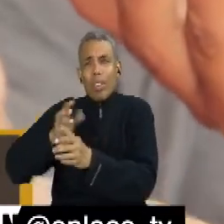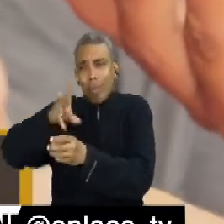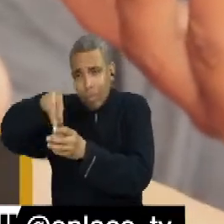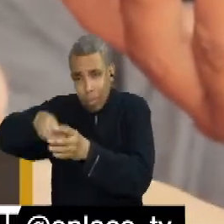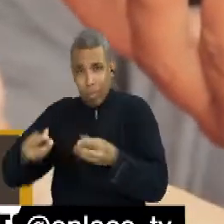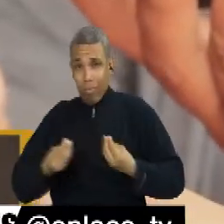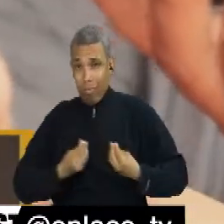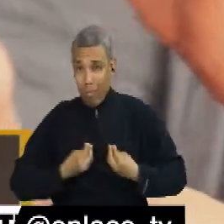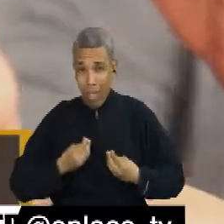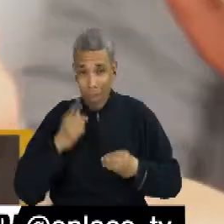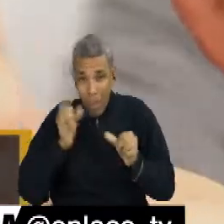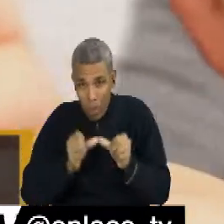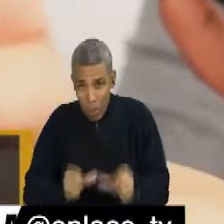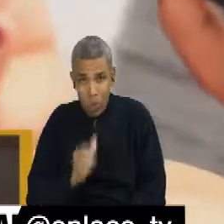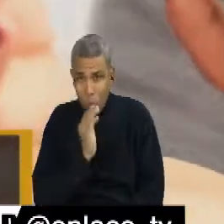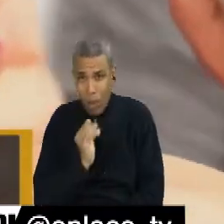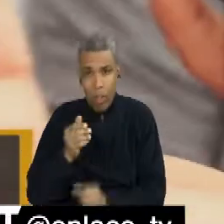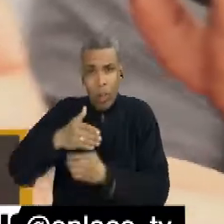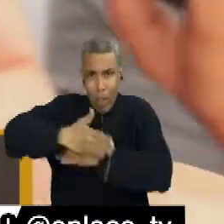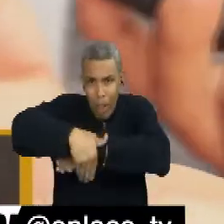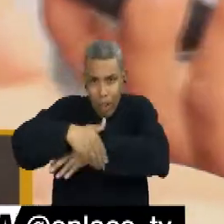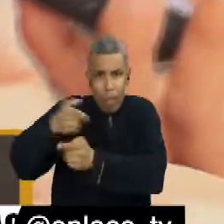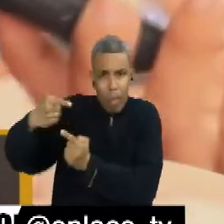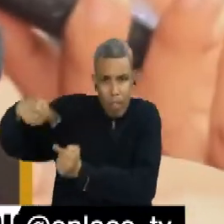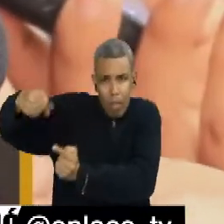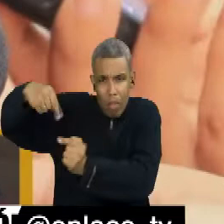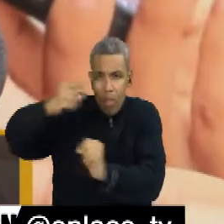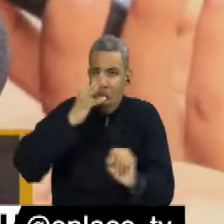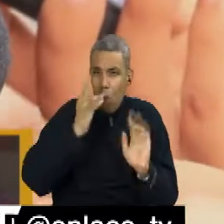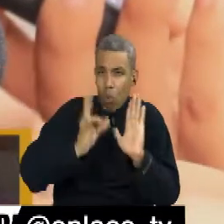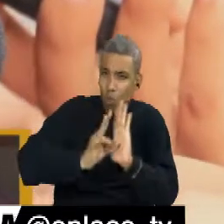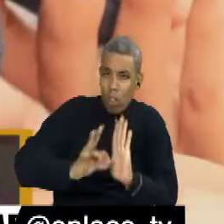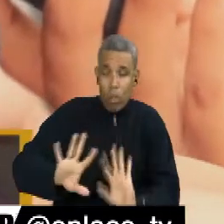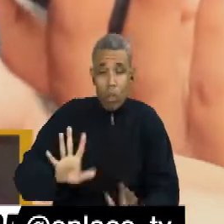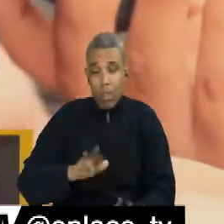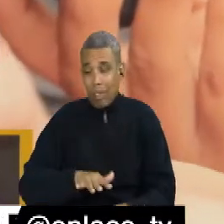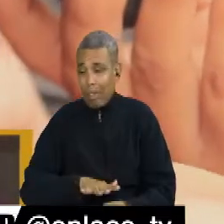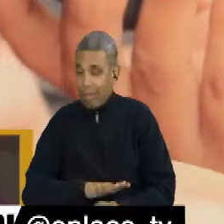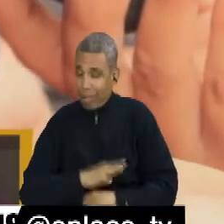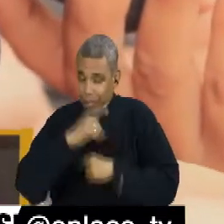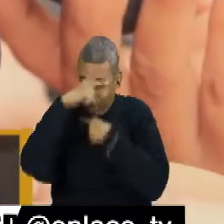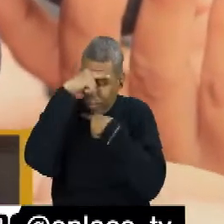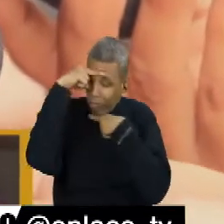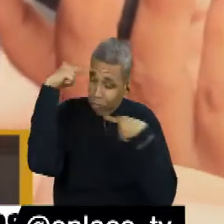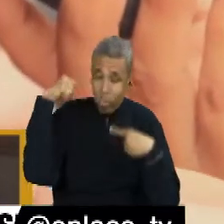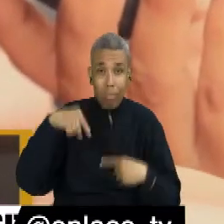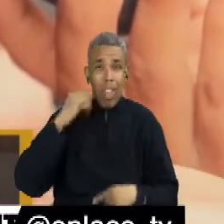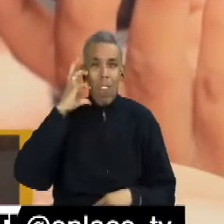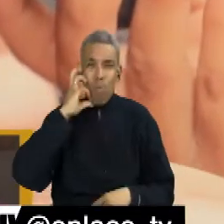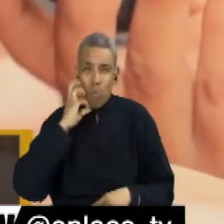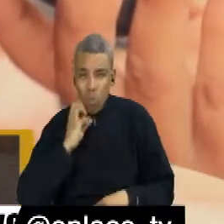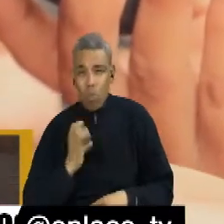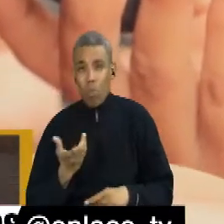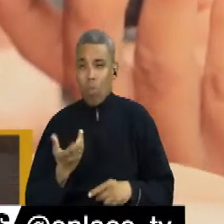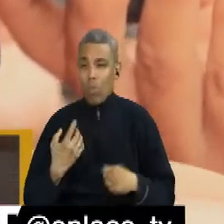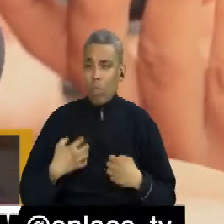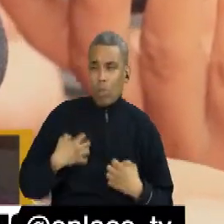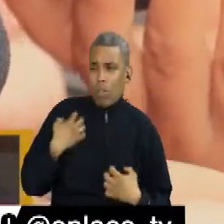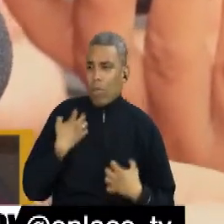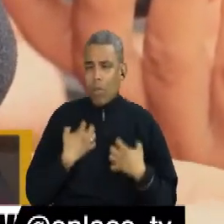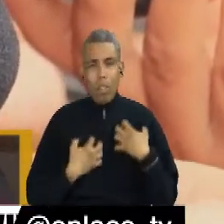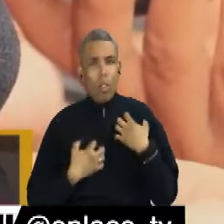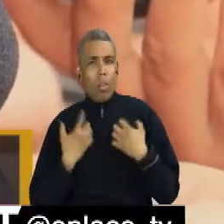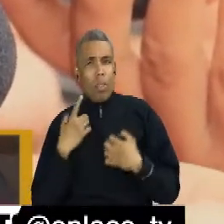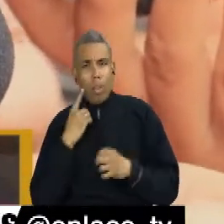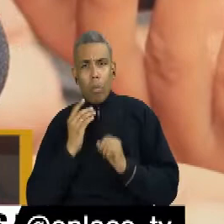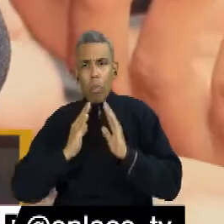a los indigentes, porque nos tienen azotados acá en el barrio Parnaso. Ya hasta en el día, hasta la mañana se nos meten